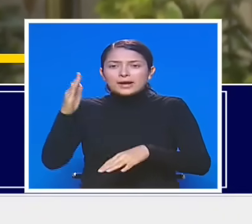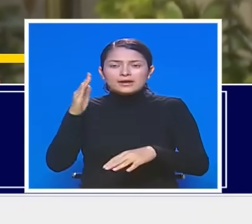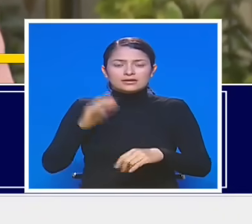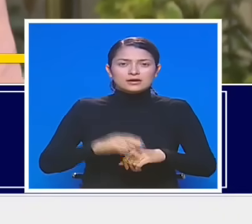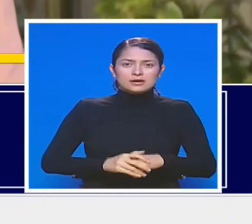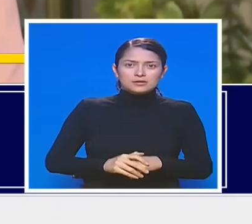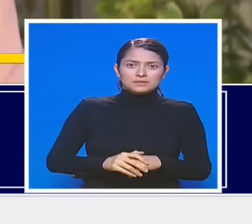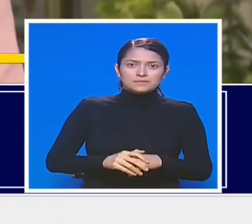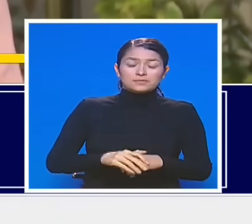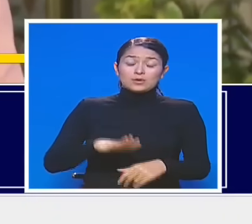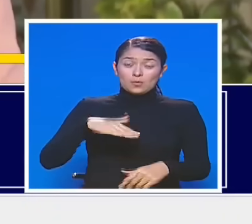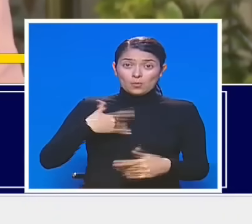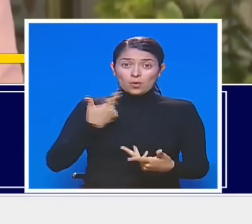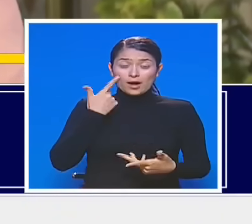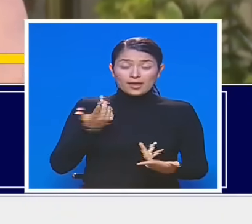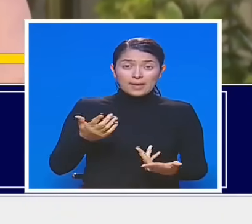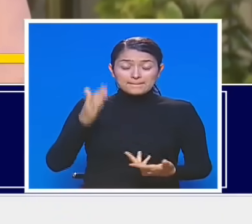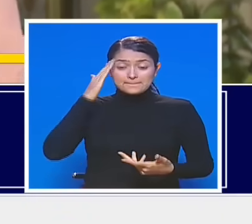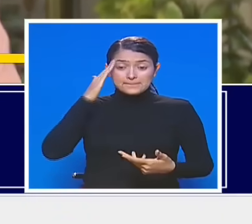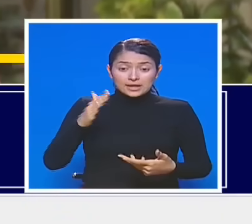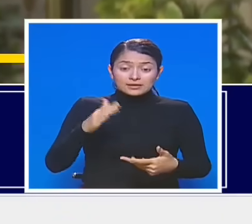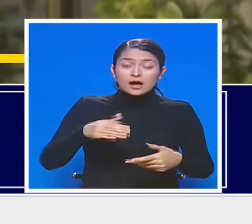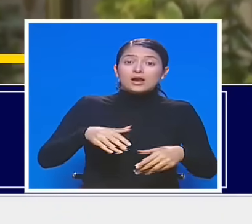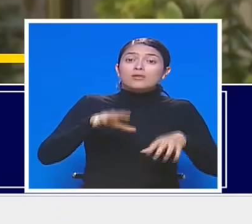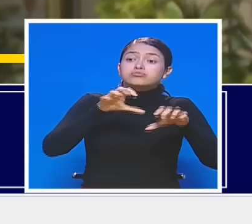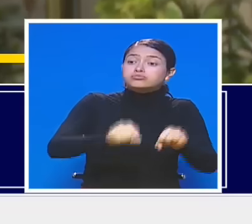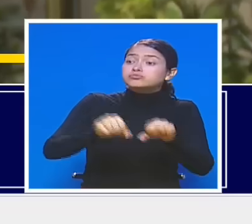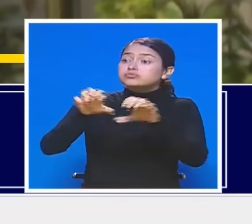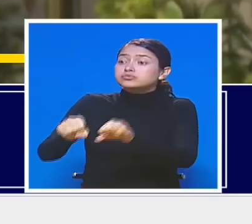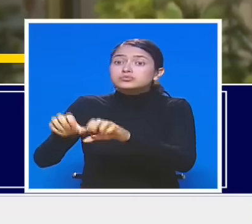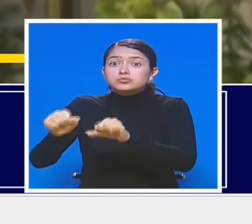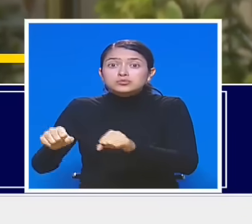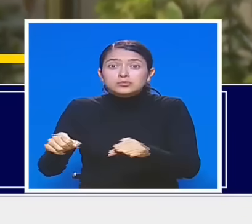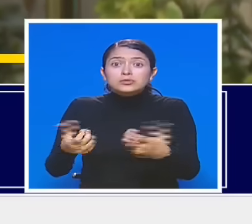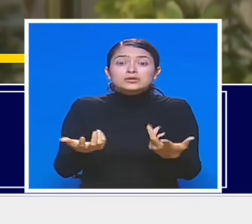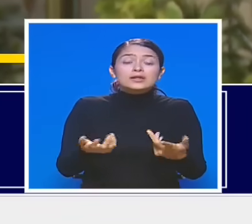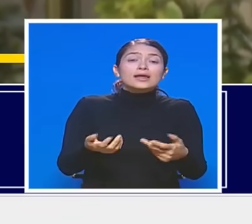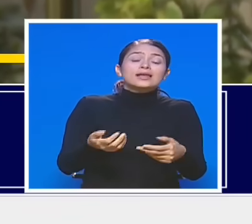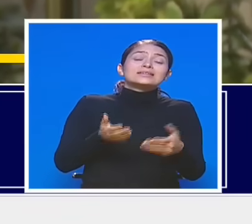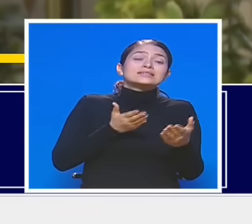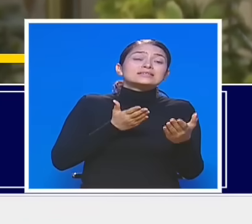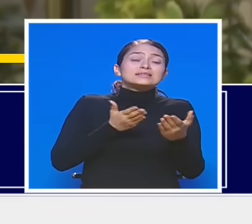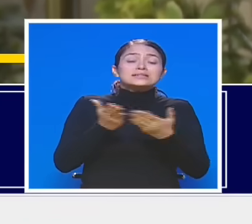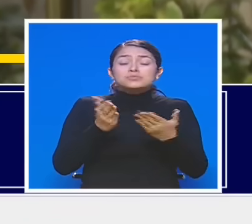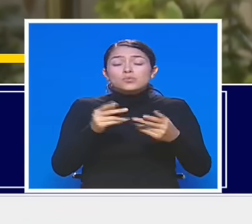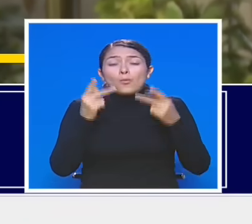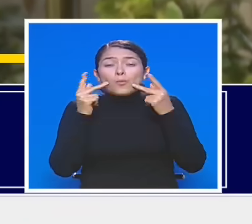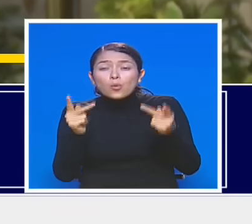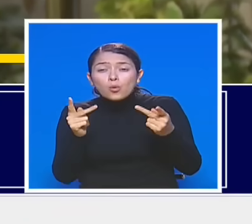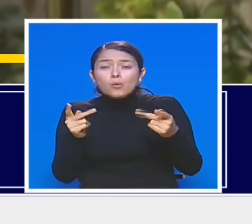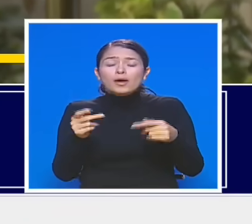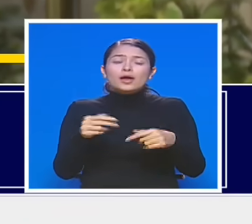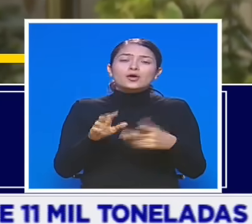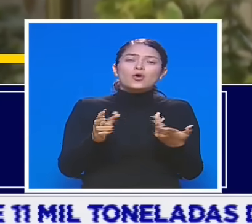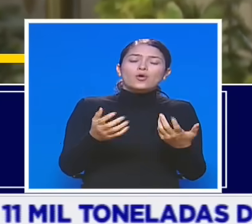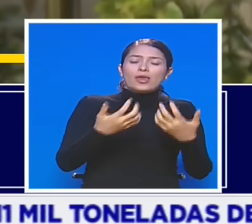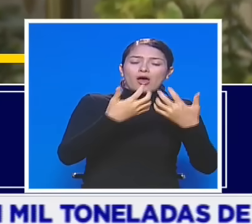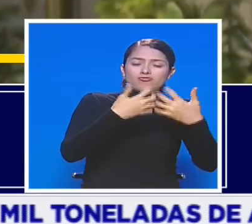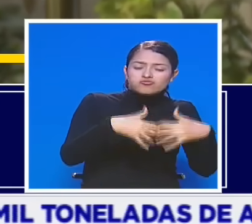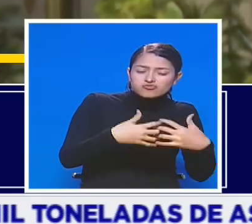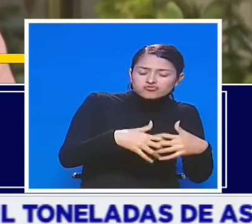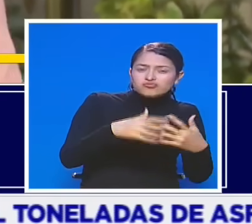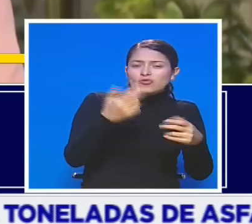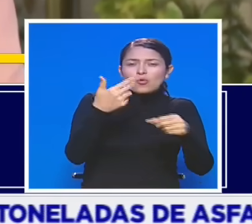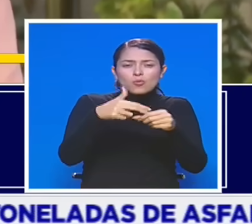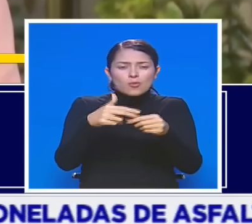tomar inmediatamente militarmente la infraestructura de los servicios públicos, de nuestra industria de los hidrocarburos, de